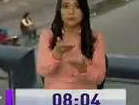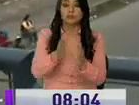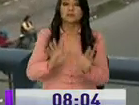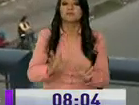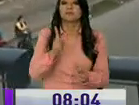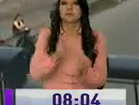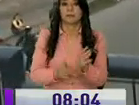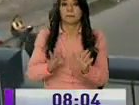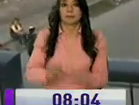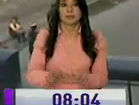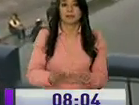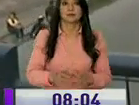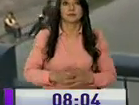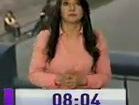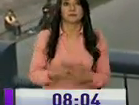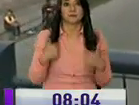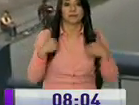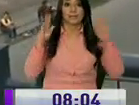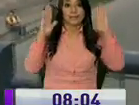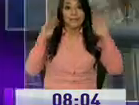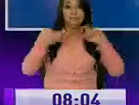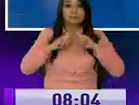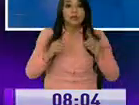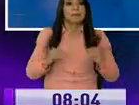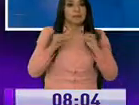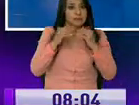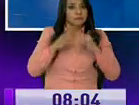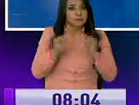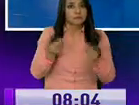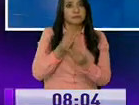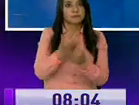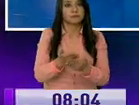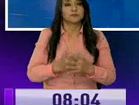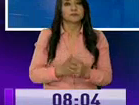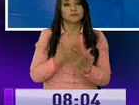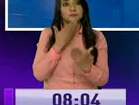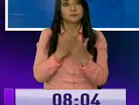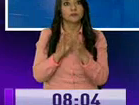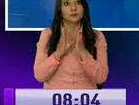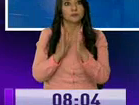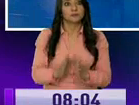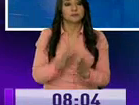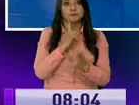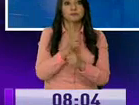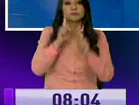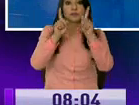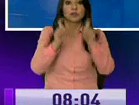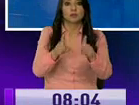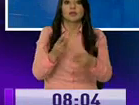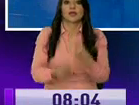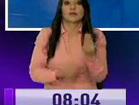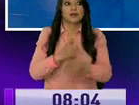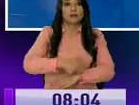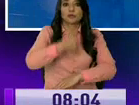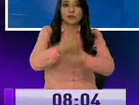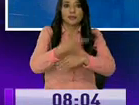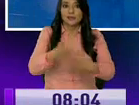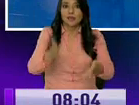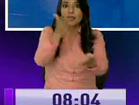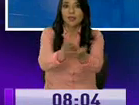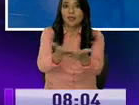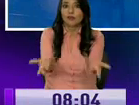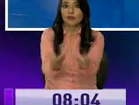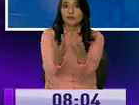que pase en este día, yo me despido, pero ustedes siguen con más en Estudios. Andrea Orbe, la pregunta es ahí, ¿qué esperan las autoridades para poner